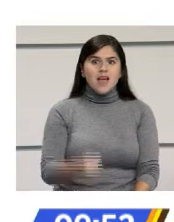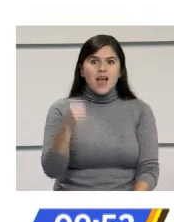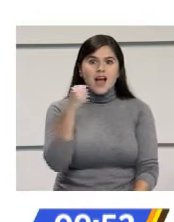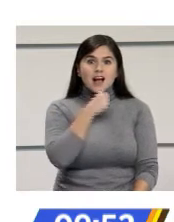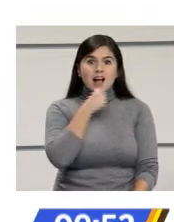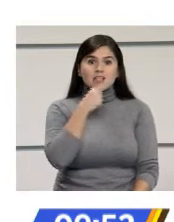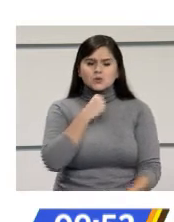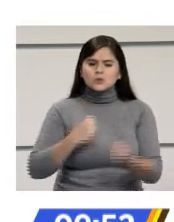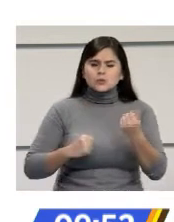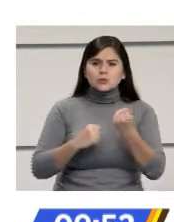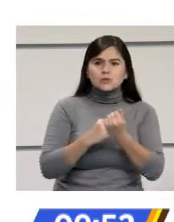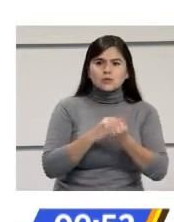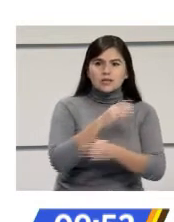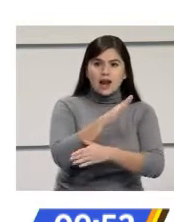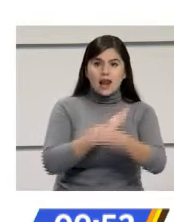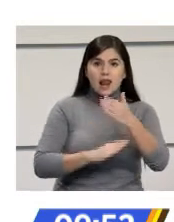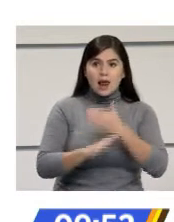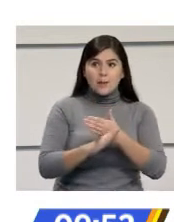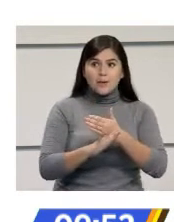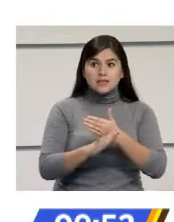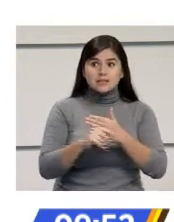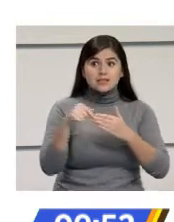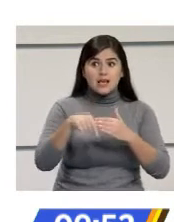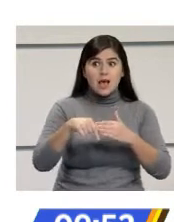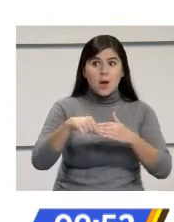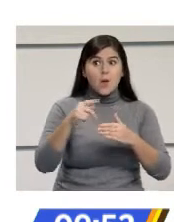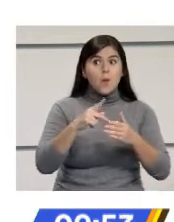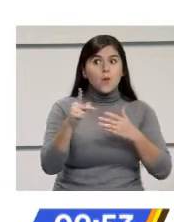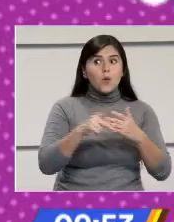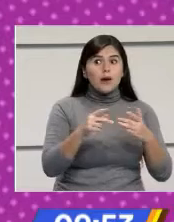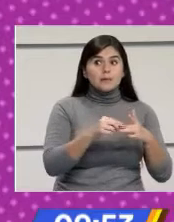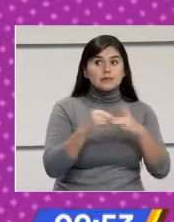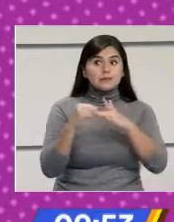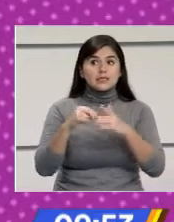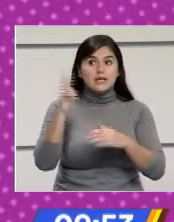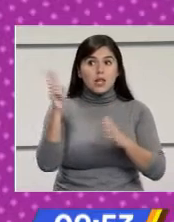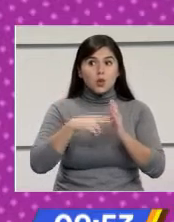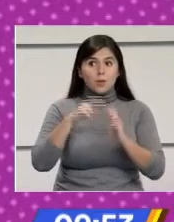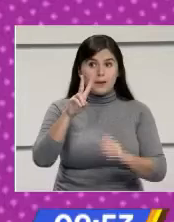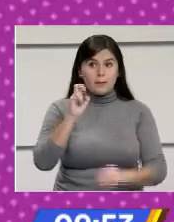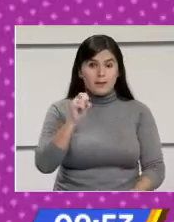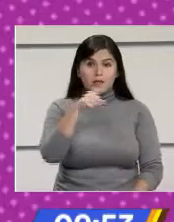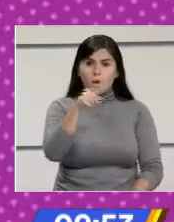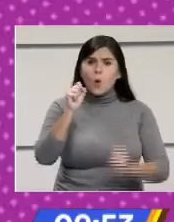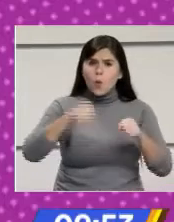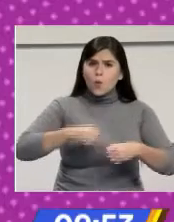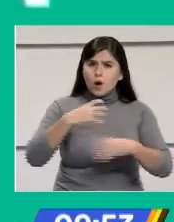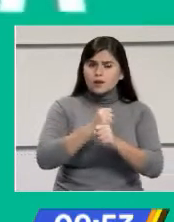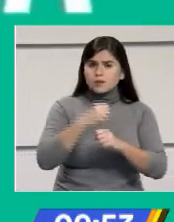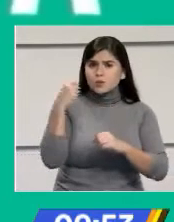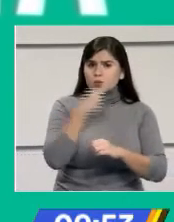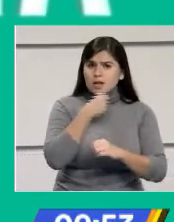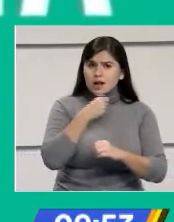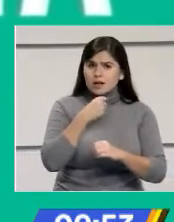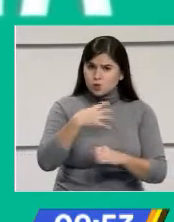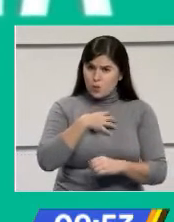Canción por la Paz, edición especial 2020. Crea una canción original sobre el